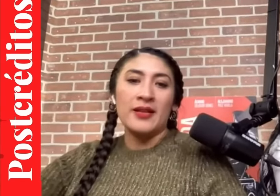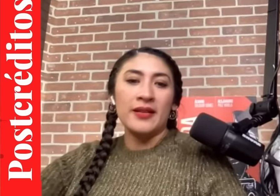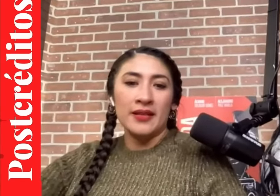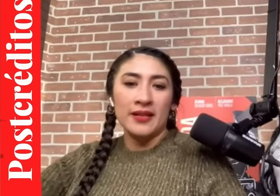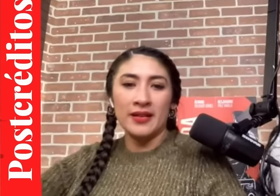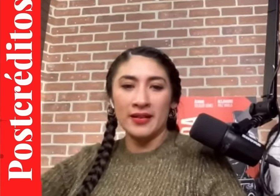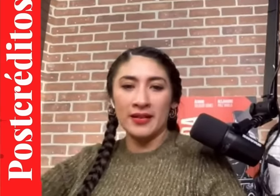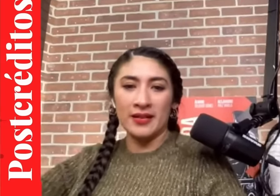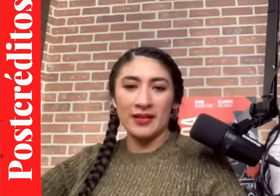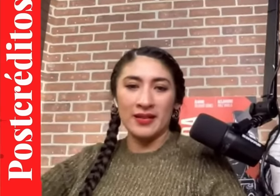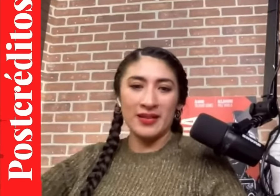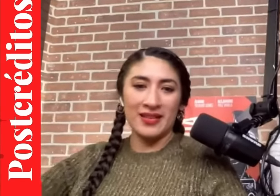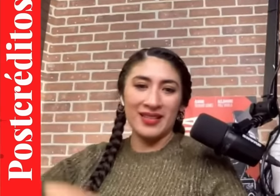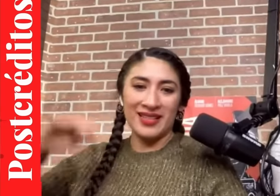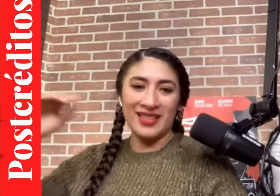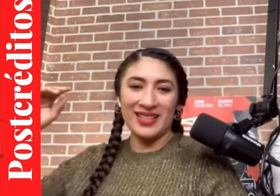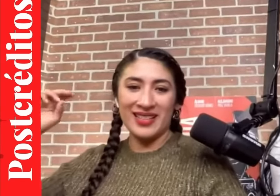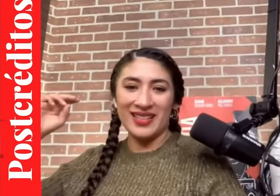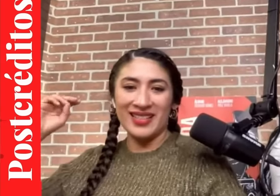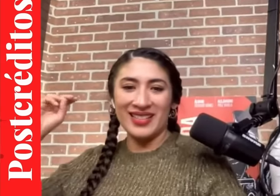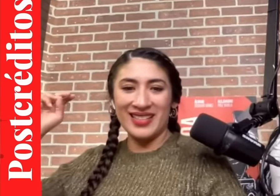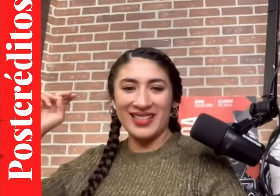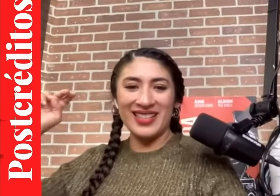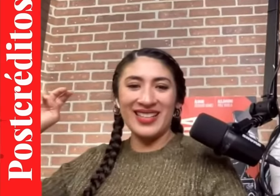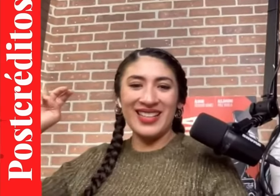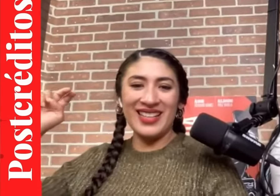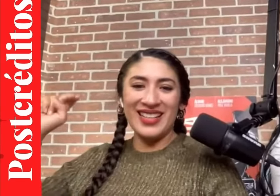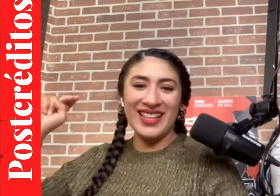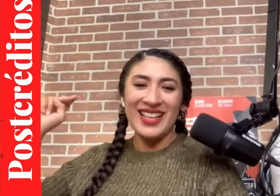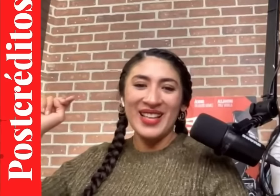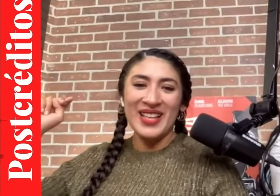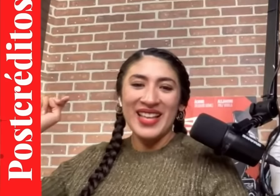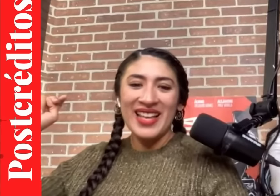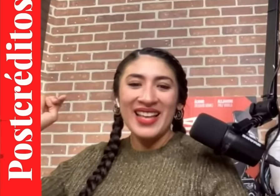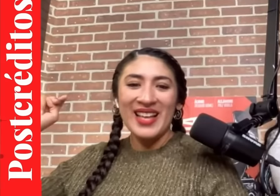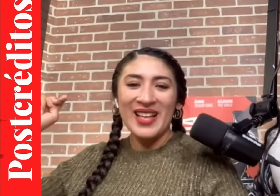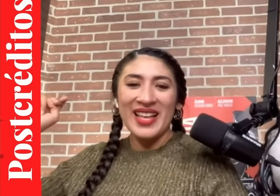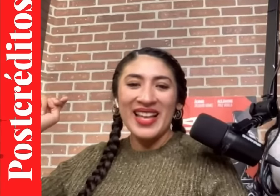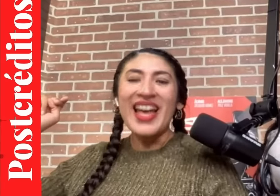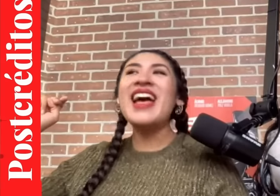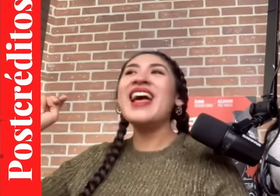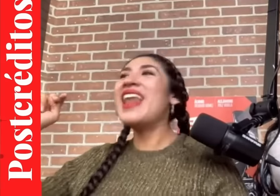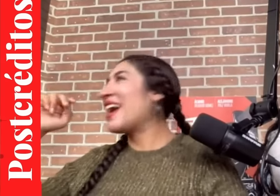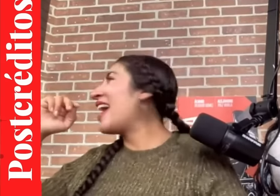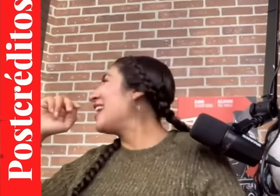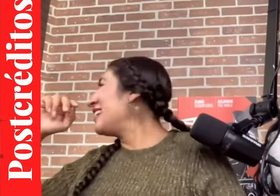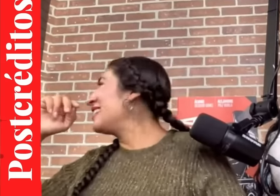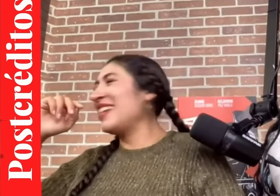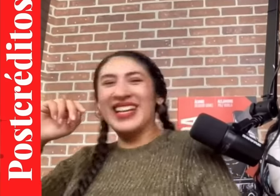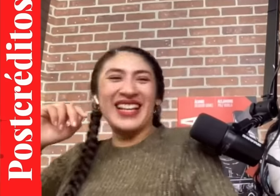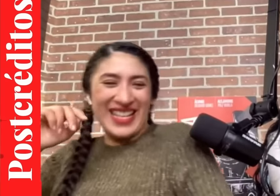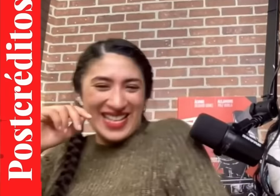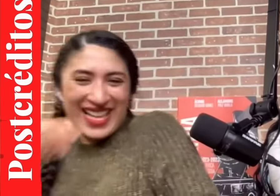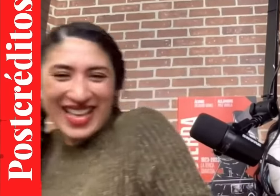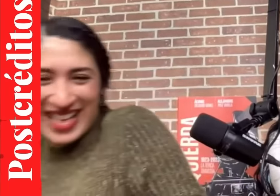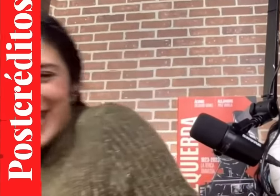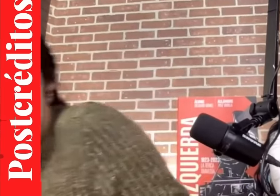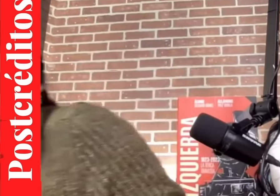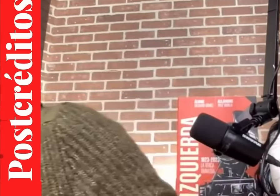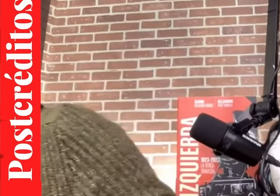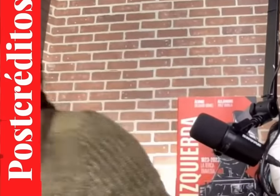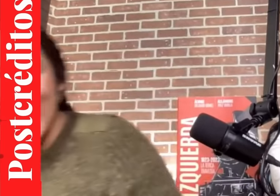Chavita de morra de ruca como dice la licenciada Torres Ah la